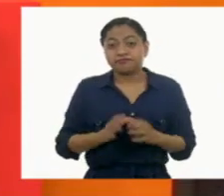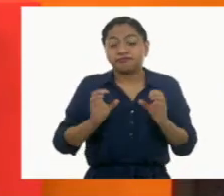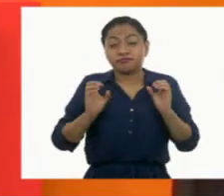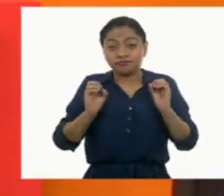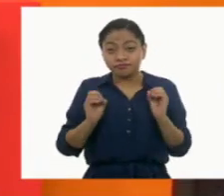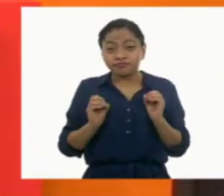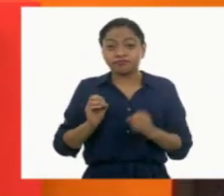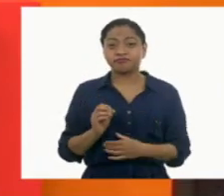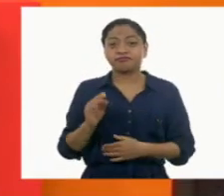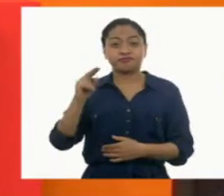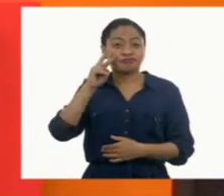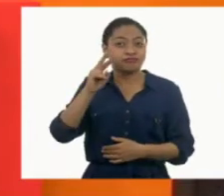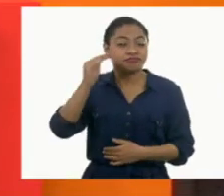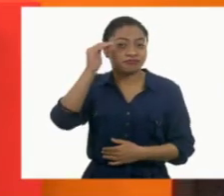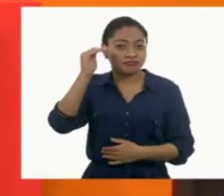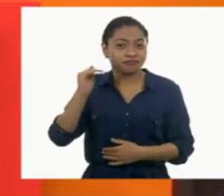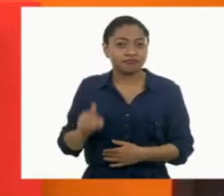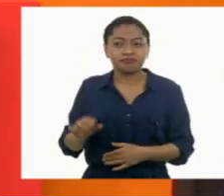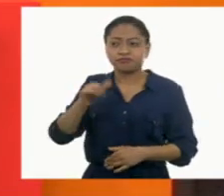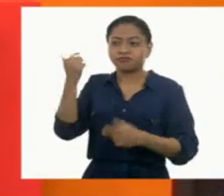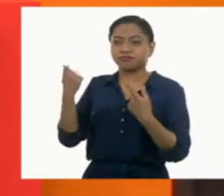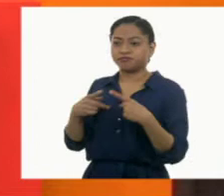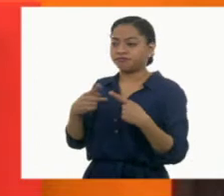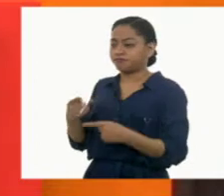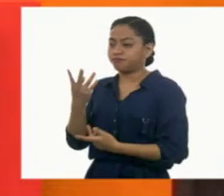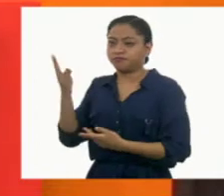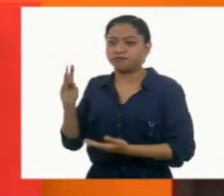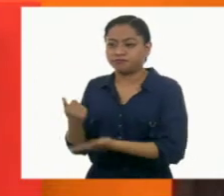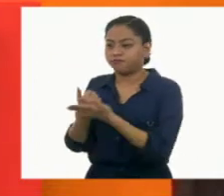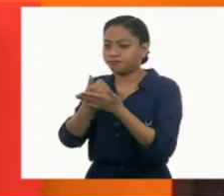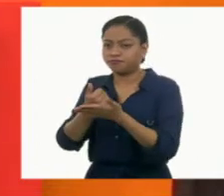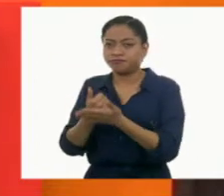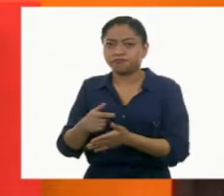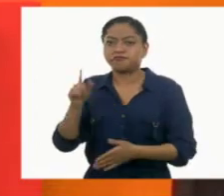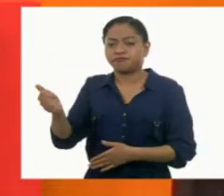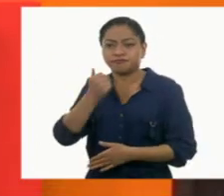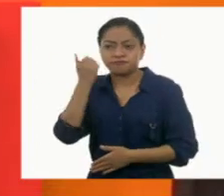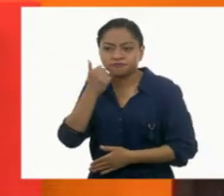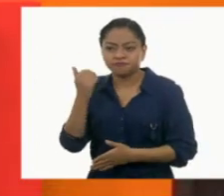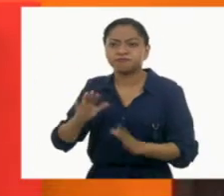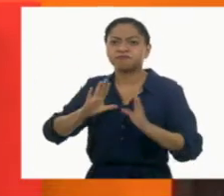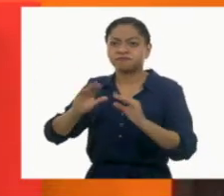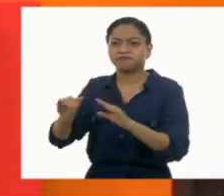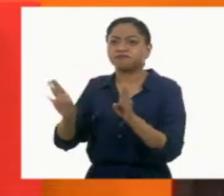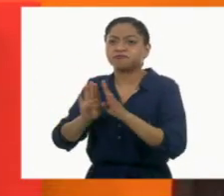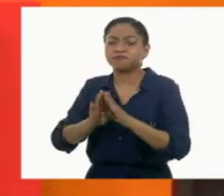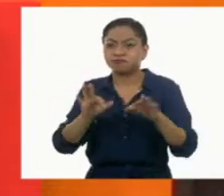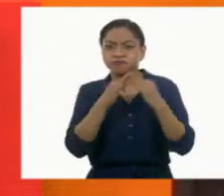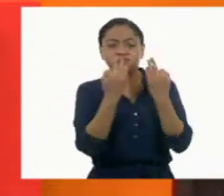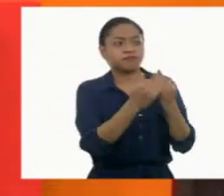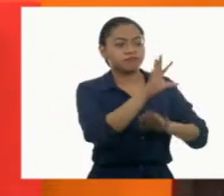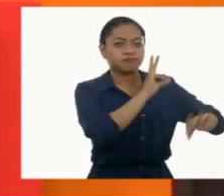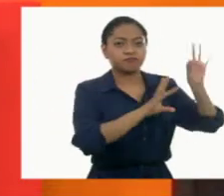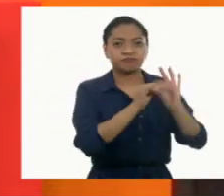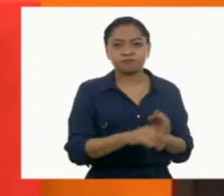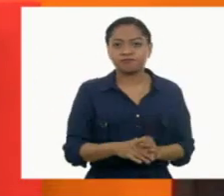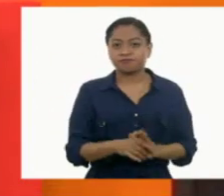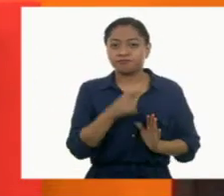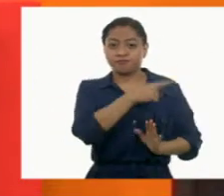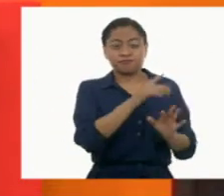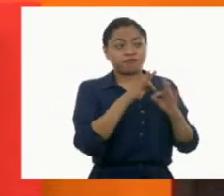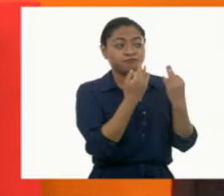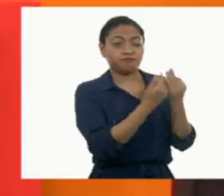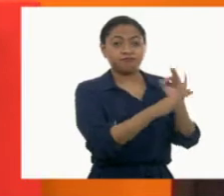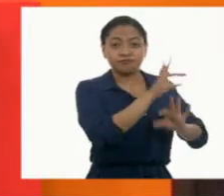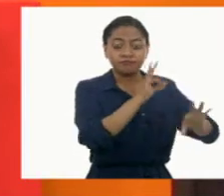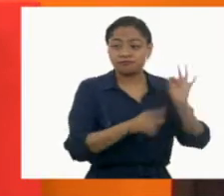pueden utilizar para favorecer el aprendizaje de las alumnas y alumnos con estas condiciones? ¿De qué manera se pueden implementar estrategias